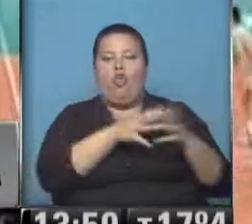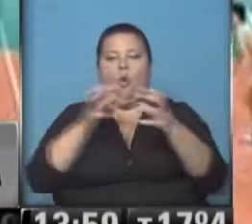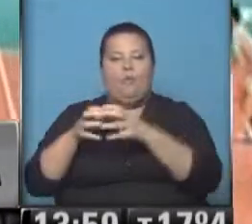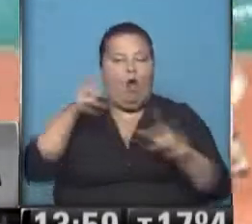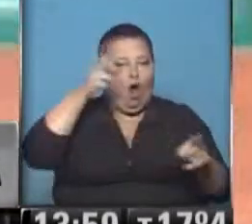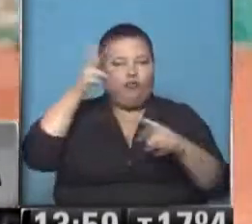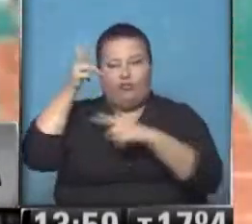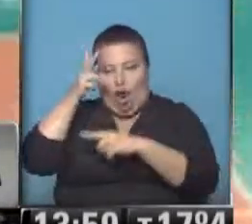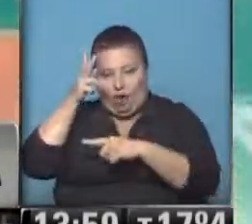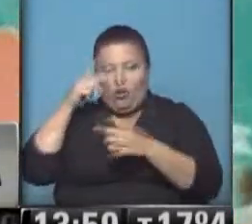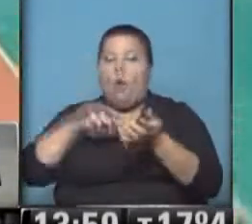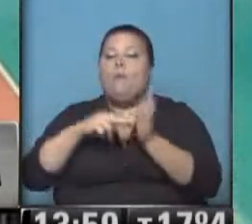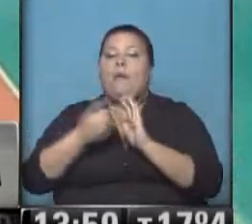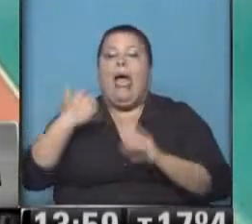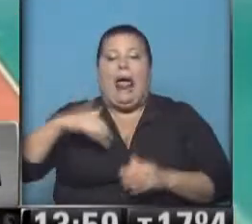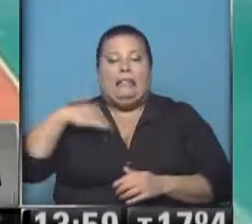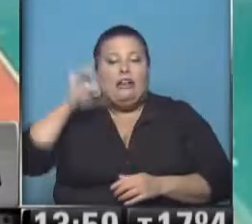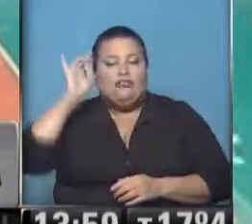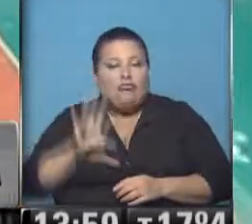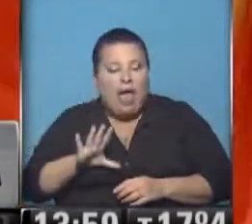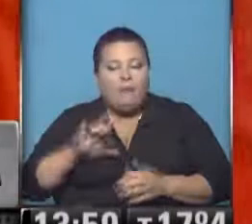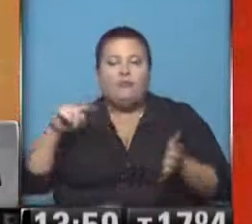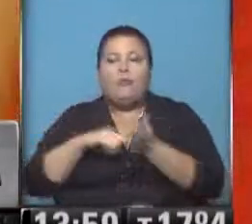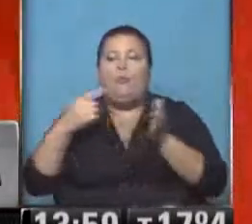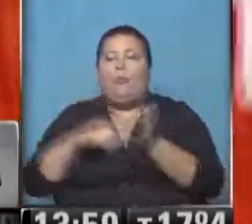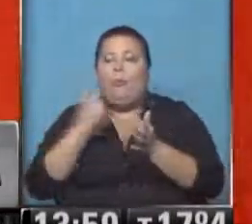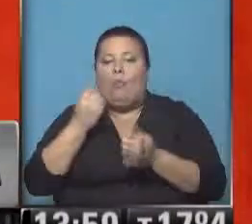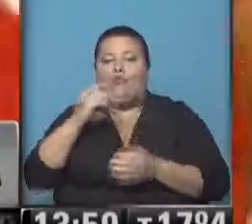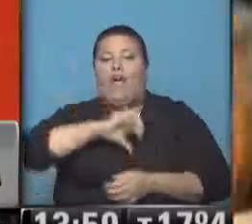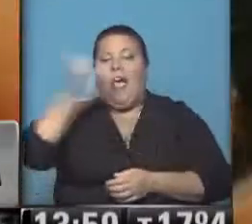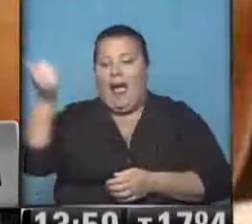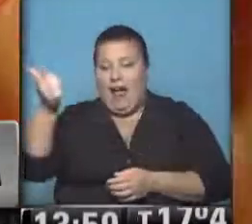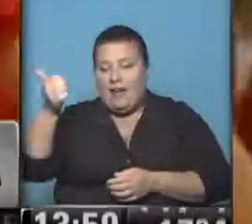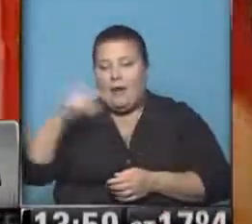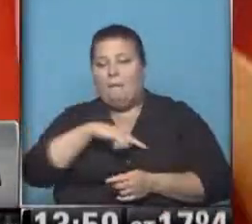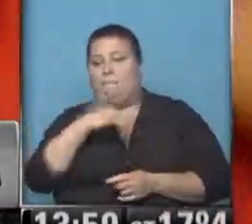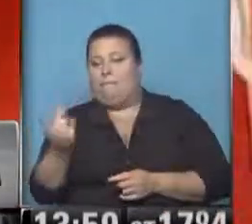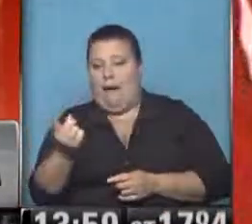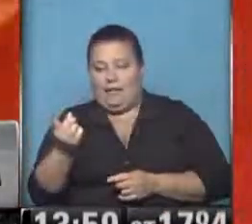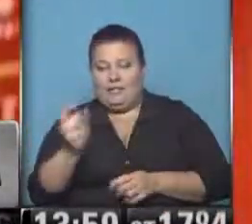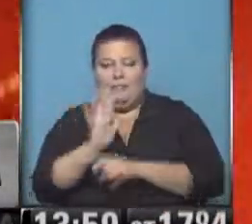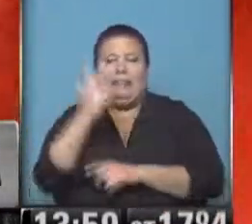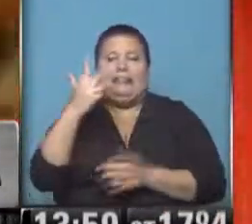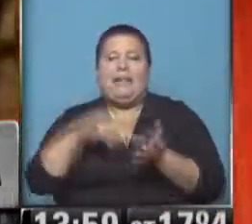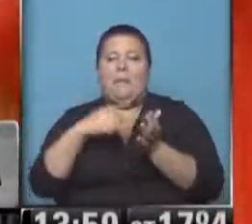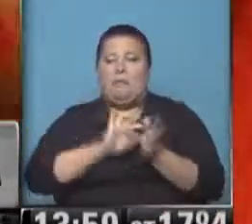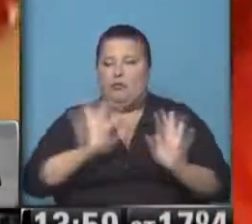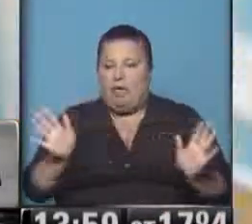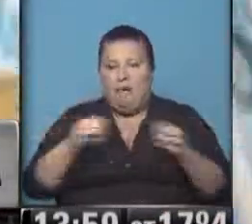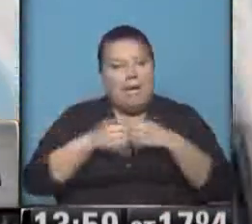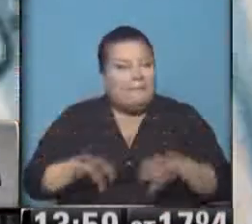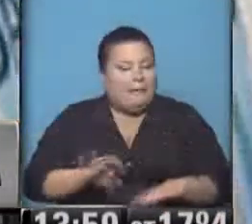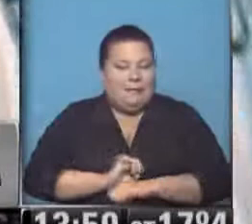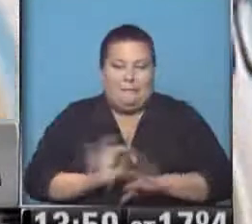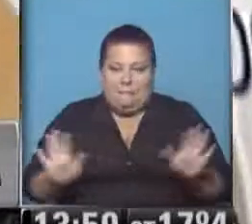8. El problema es que Argentina solo arrastra los puntos de los que ganaron y pasaron. O sea, tiene 3 puntos. Se arranca mal